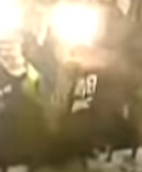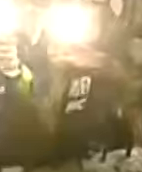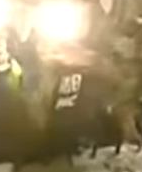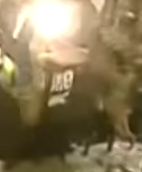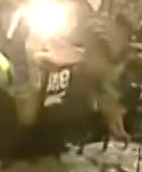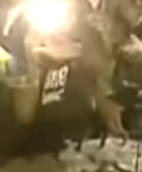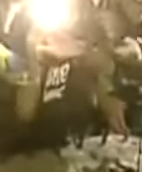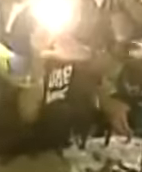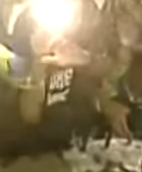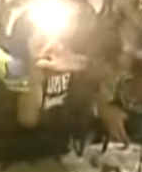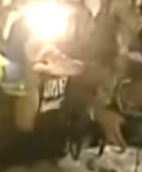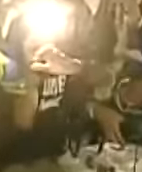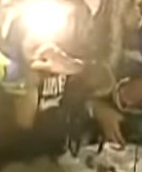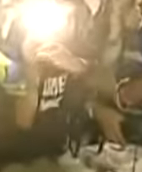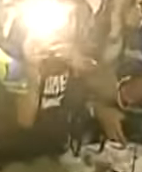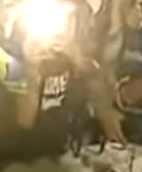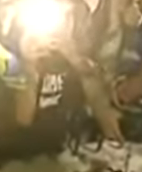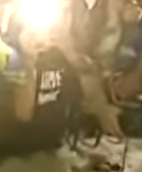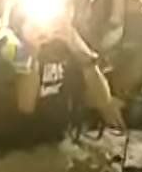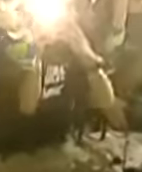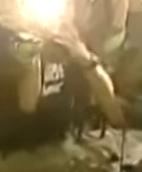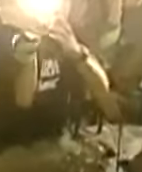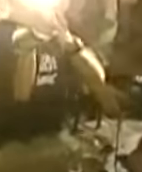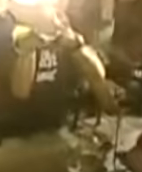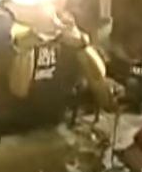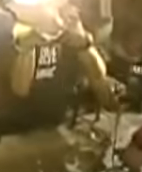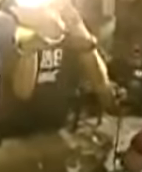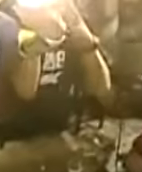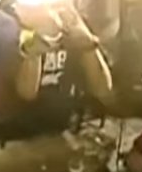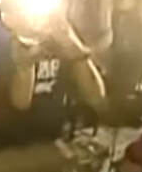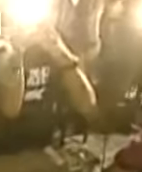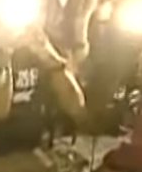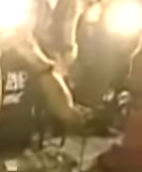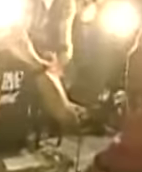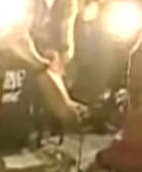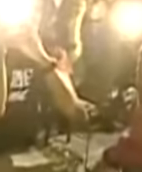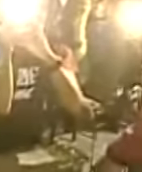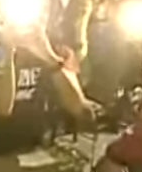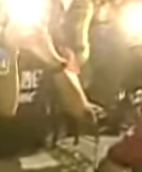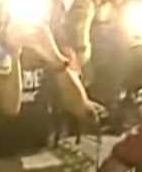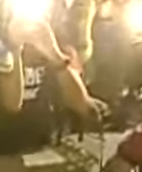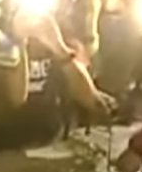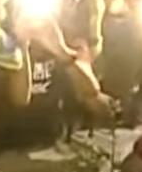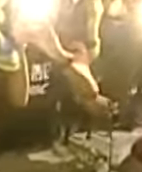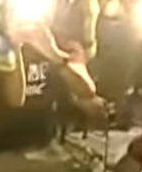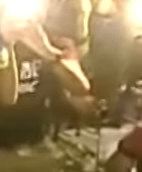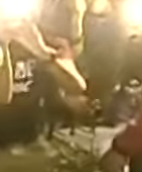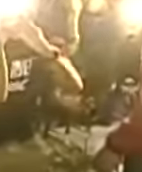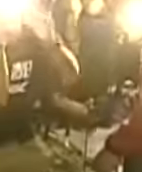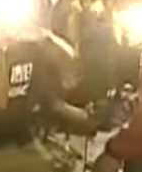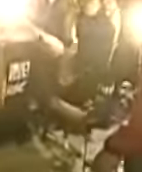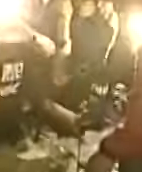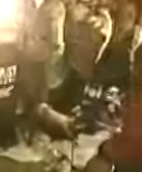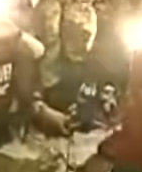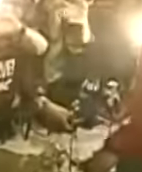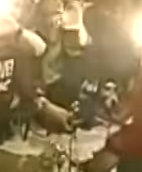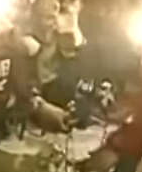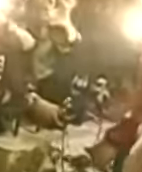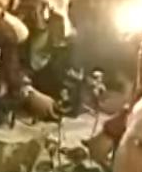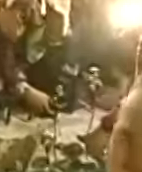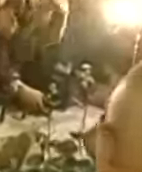los Milagros. Vemos cómo el presidente constitucional sigue compartiendo a esta hora con el pueblo